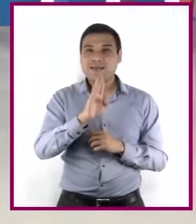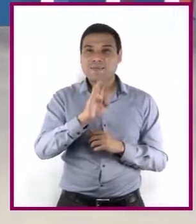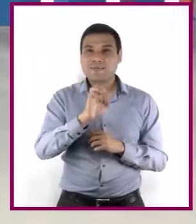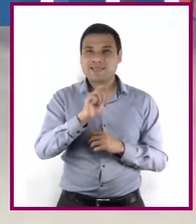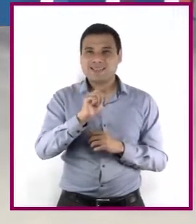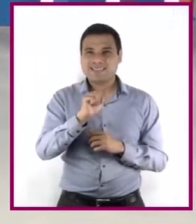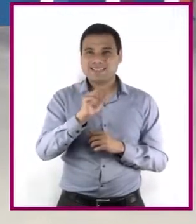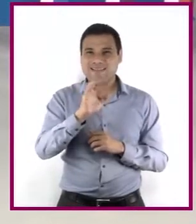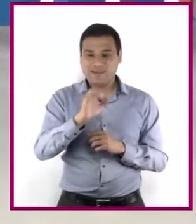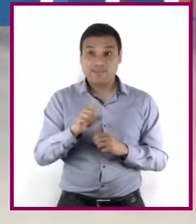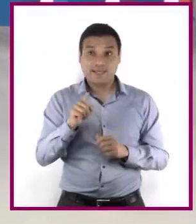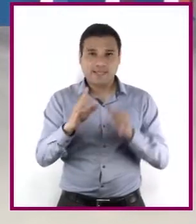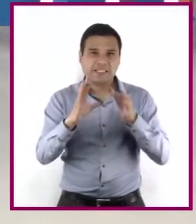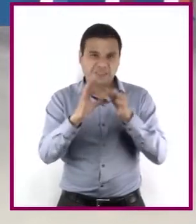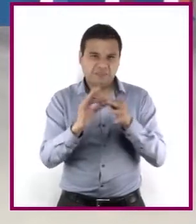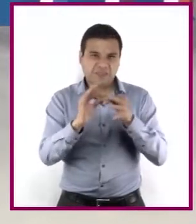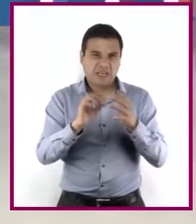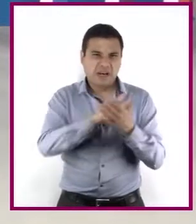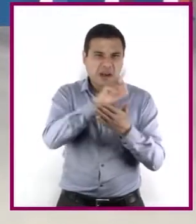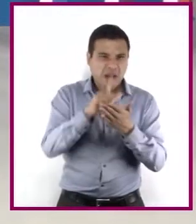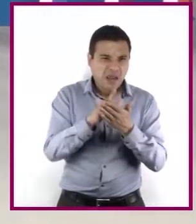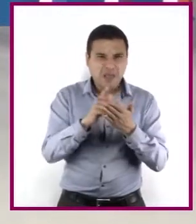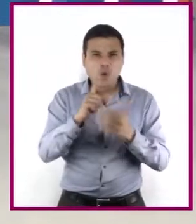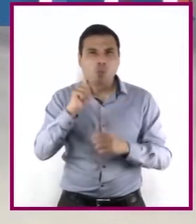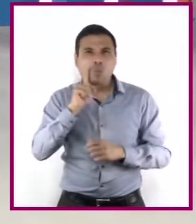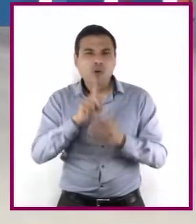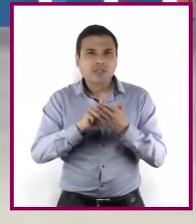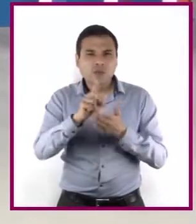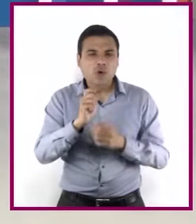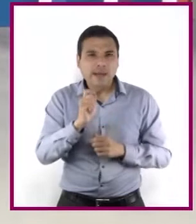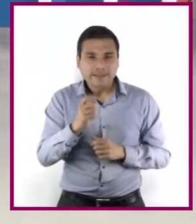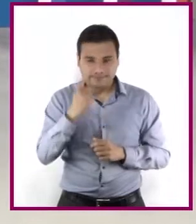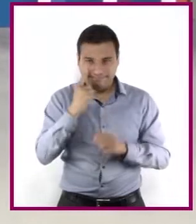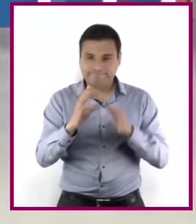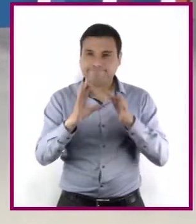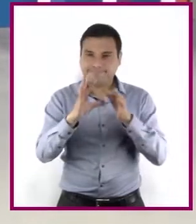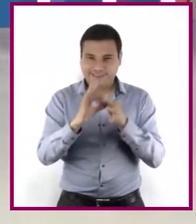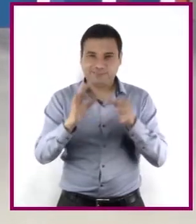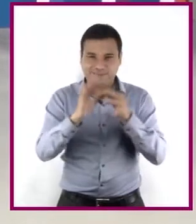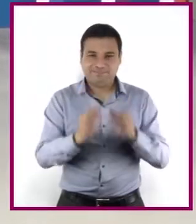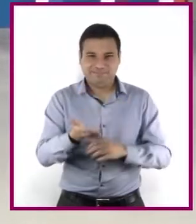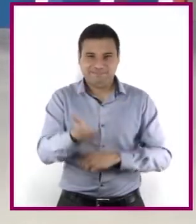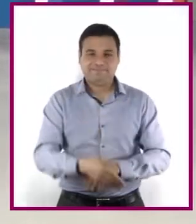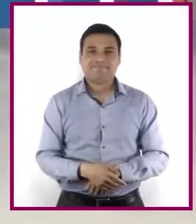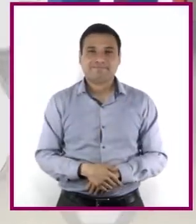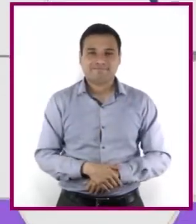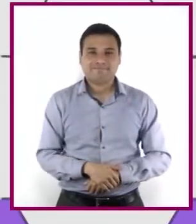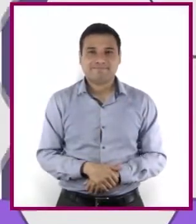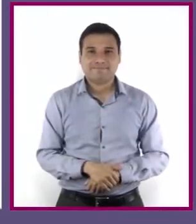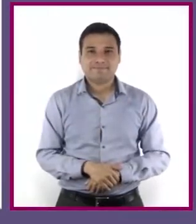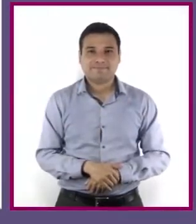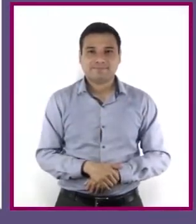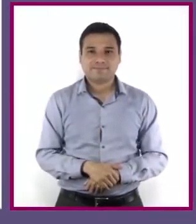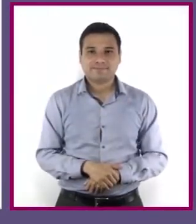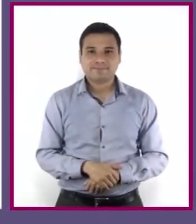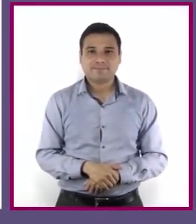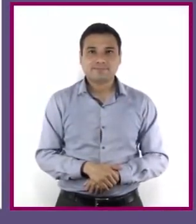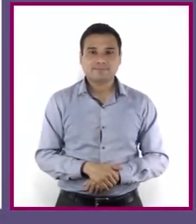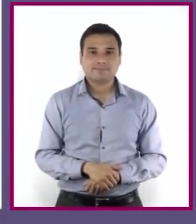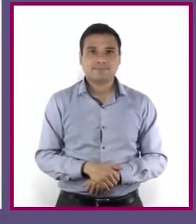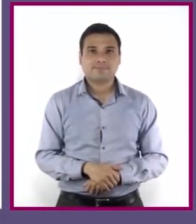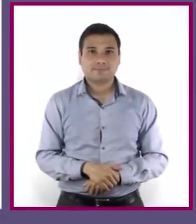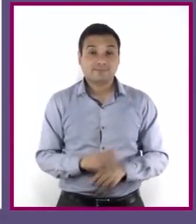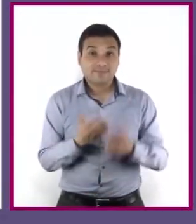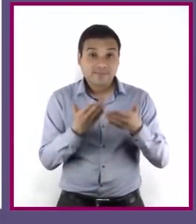habla sobre los marcos legales con los que se cuenta para hacer vigentes los derechos de las mujeres. Siguen